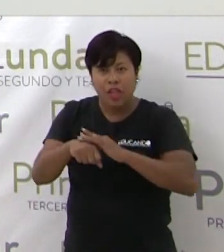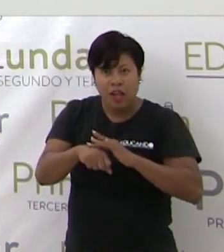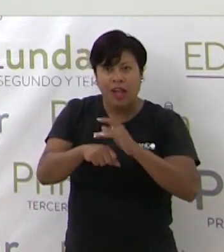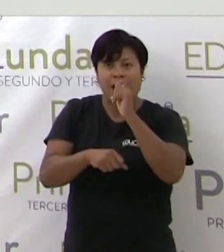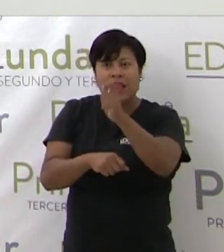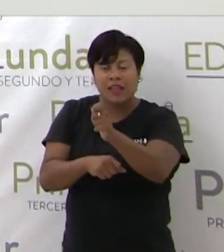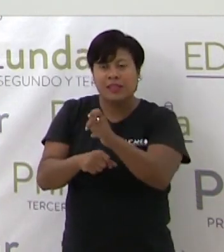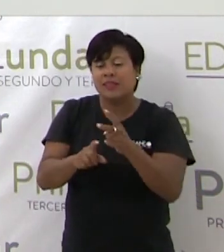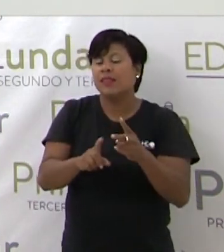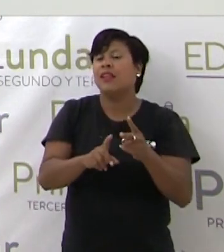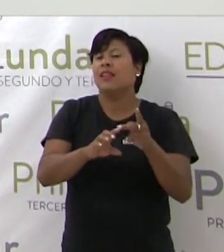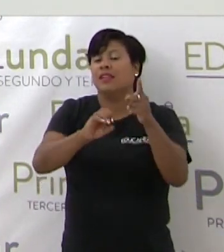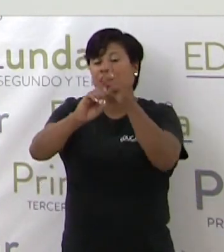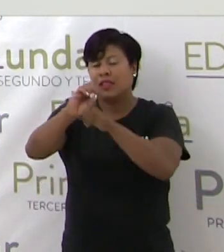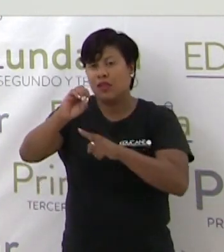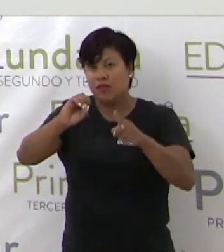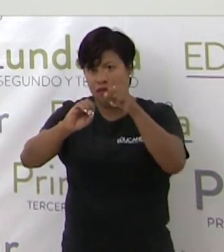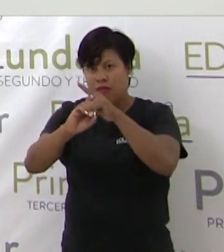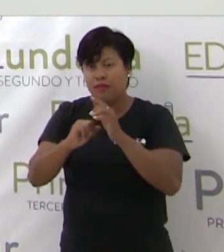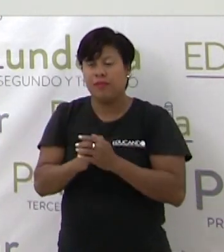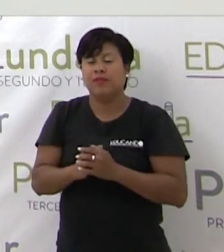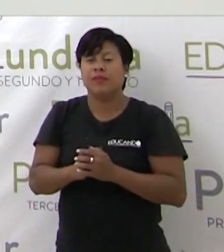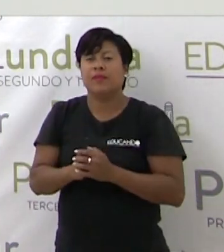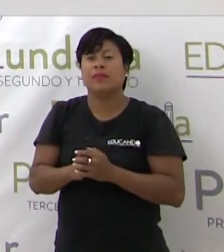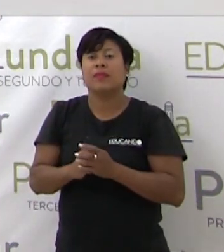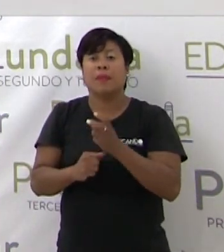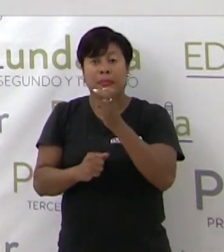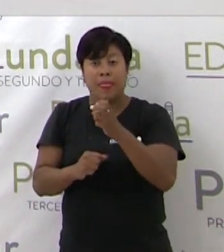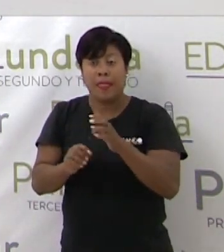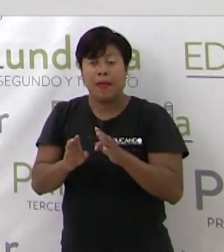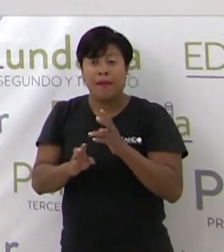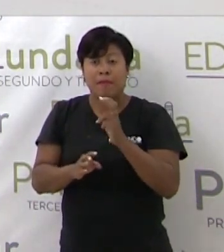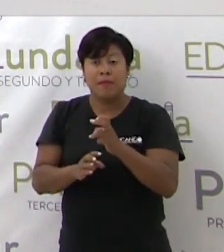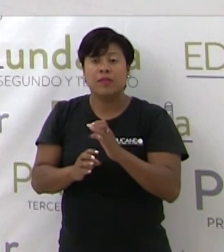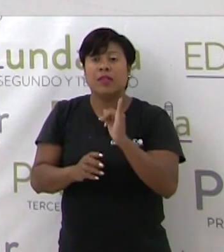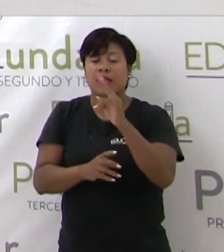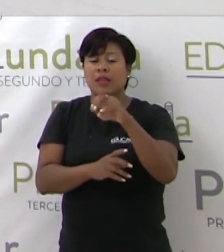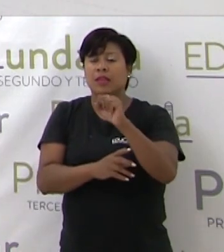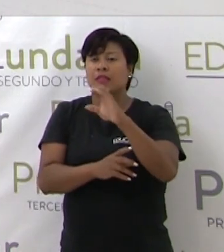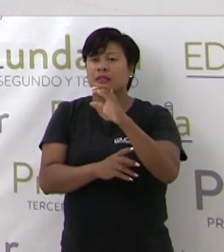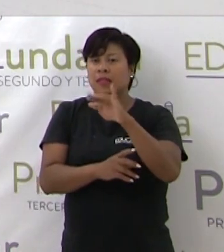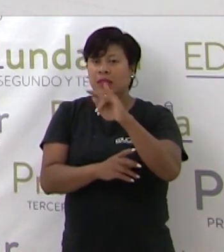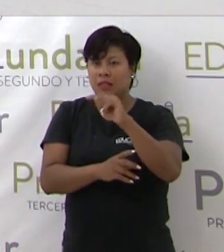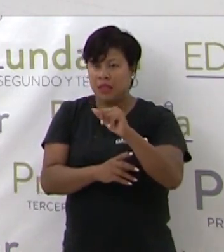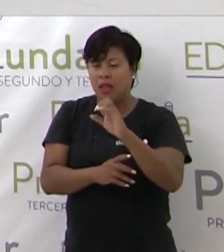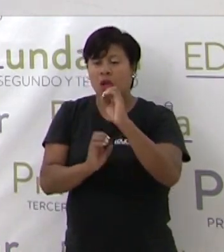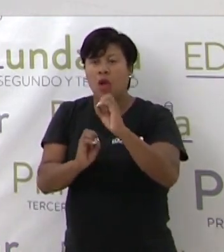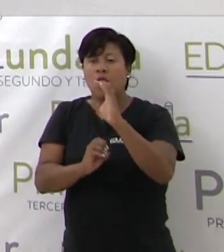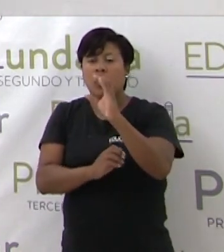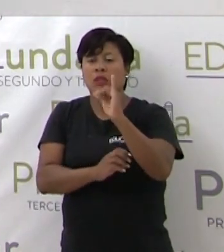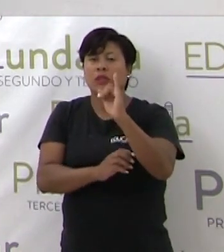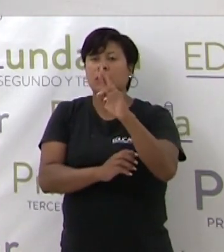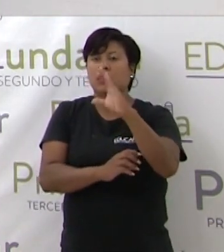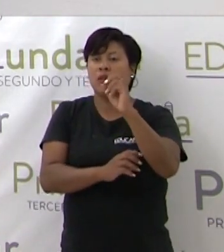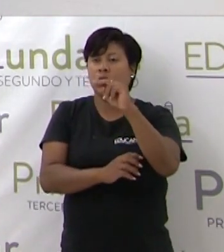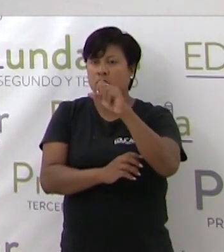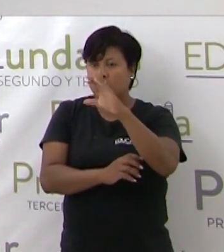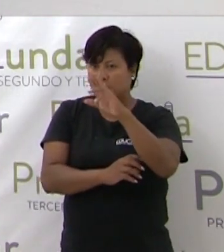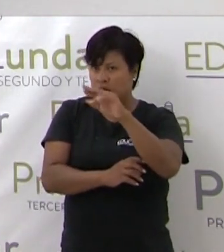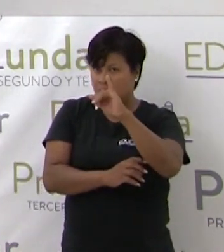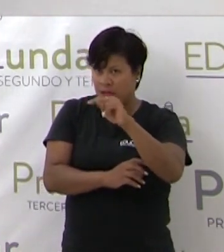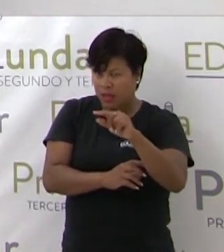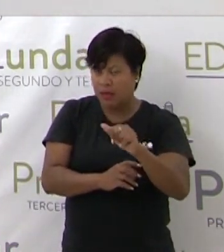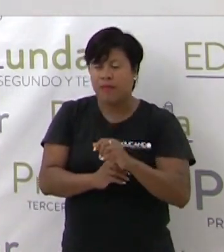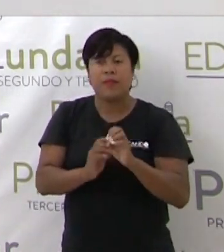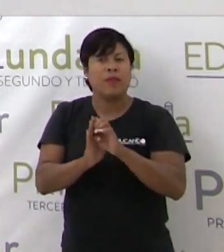bordes de este círculo, por lo tanto es una figura geométrica inscrita o circunscrita. Lo mismo puede suceder si